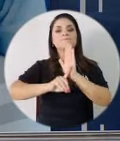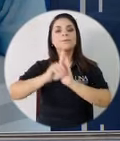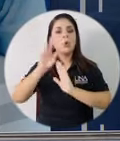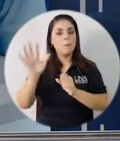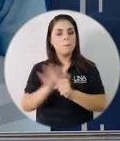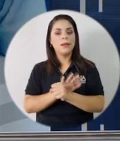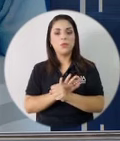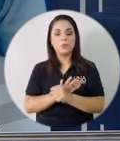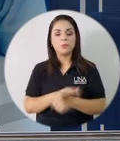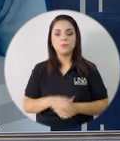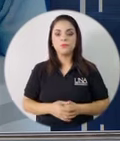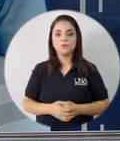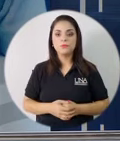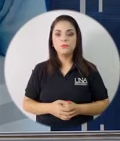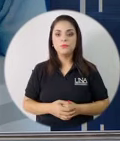plenitud.